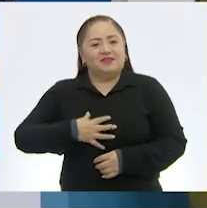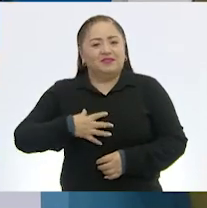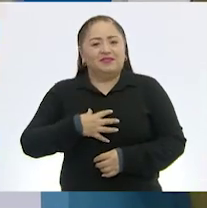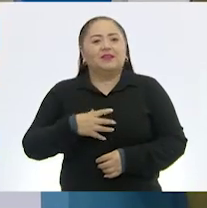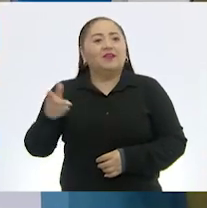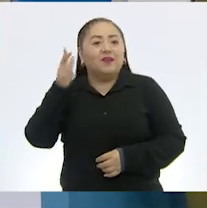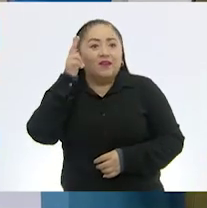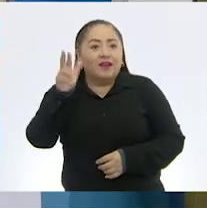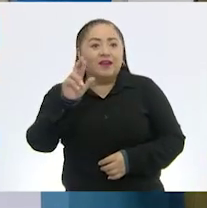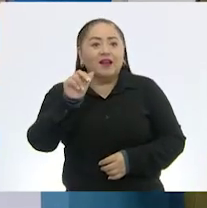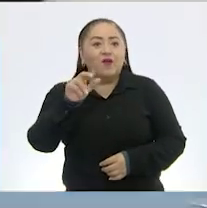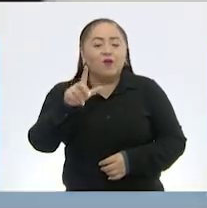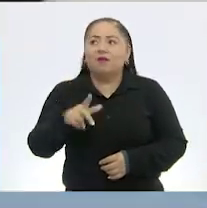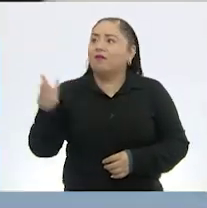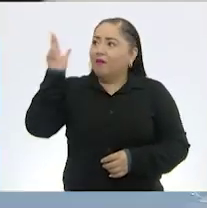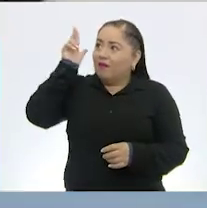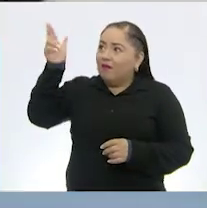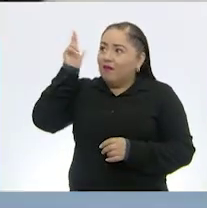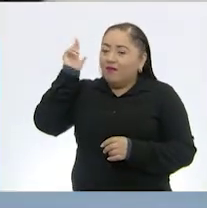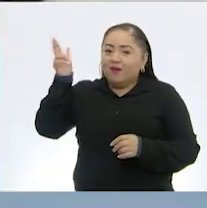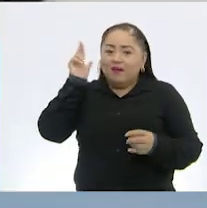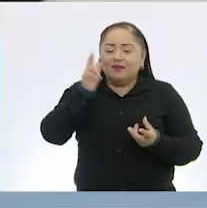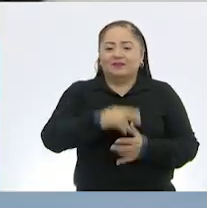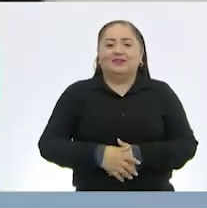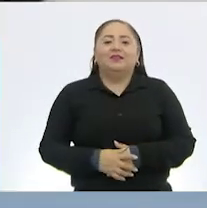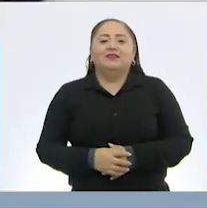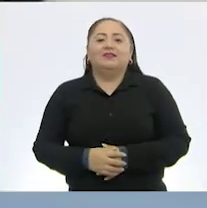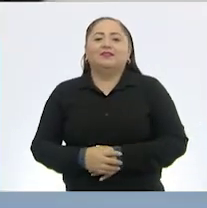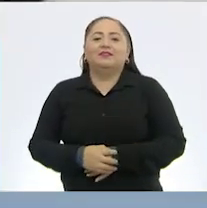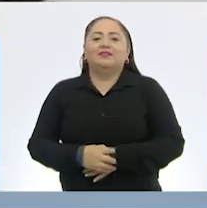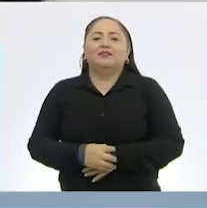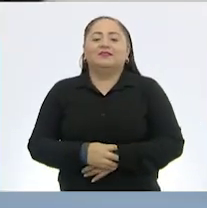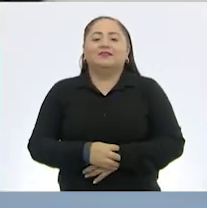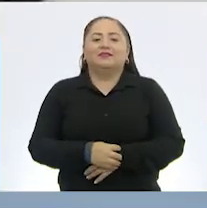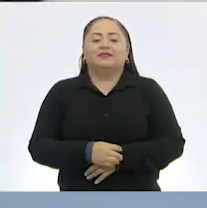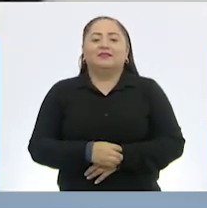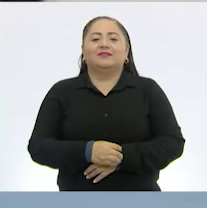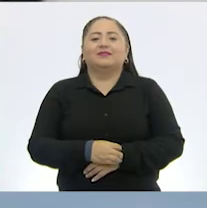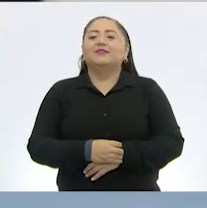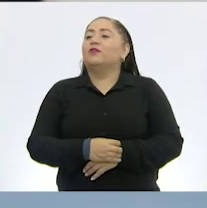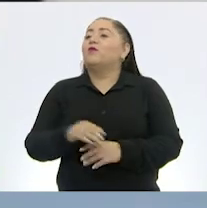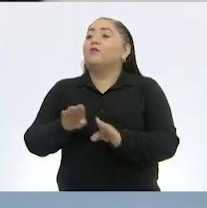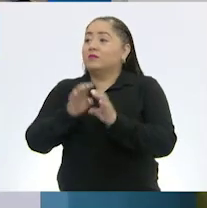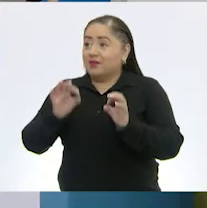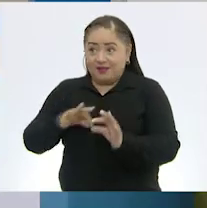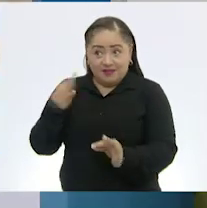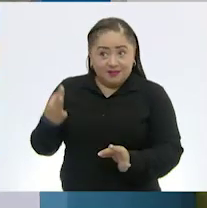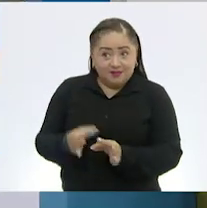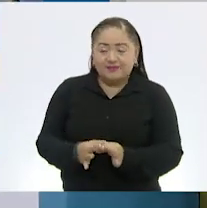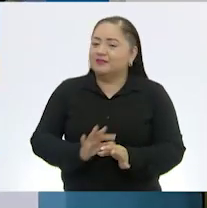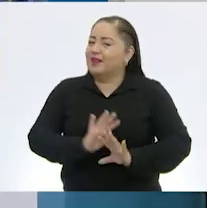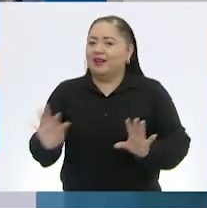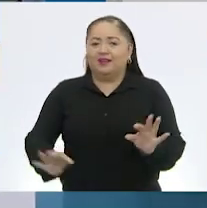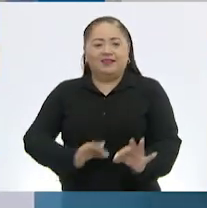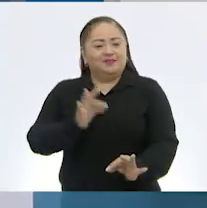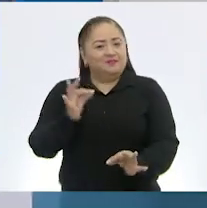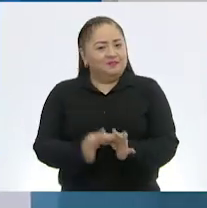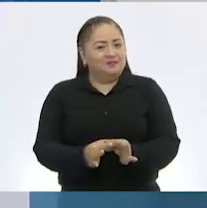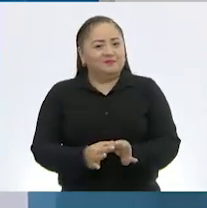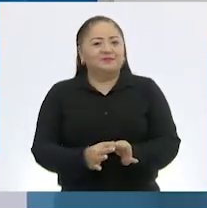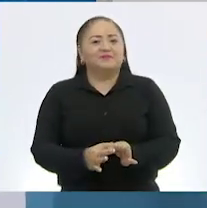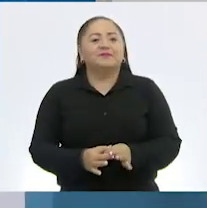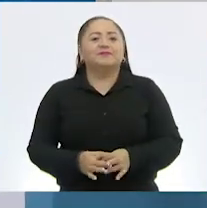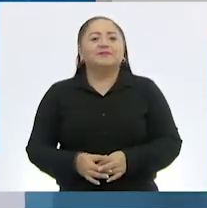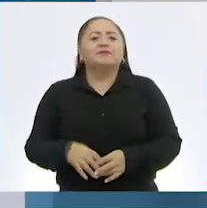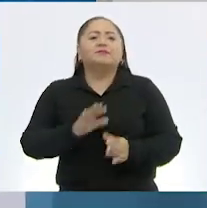Hola, Raulito. Hola, maestra. Hola, Juan Carlos. Hola, Raulito. ¿Cómo estás? ¿Listo? ¡Listísimo! ¡Perfecto! ¿Me